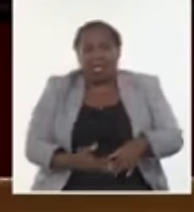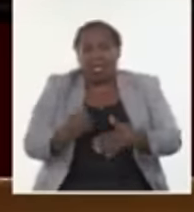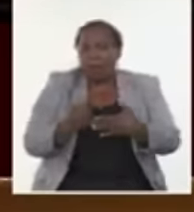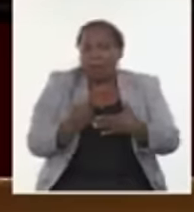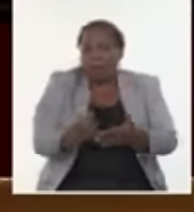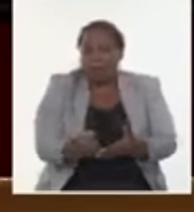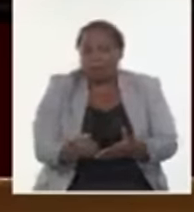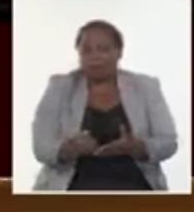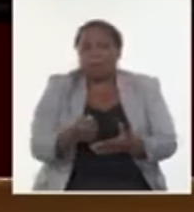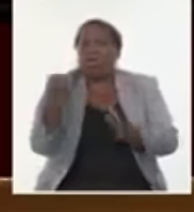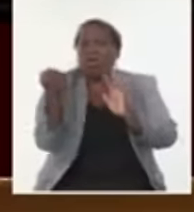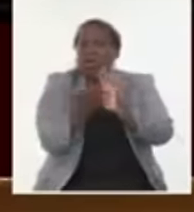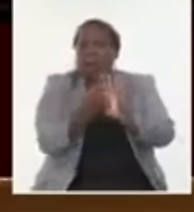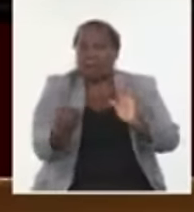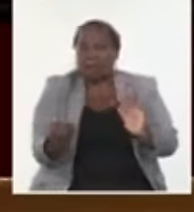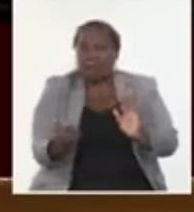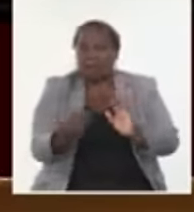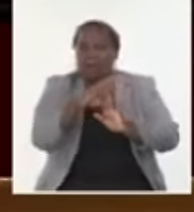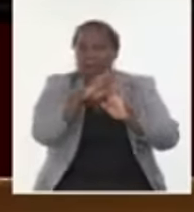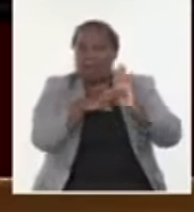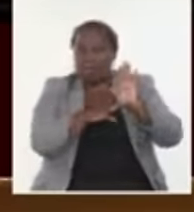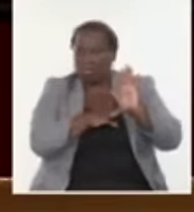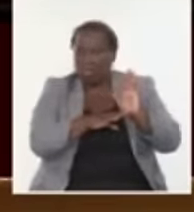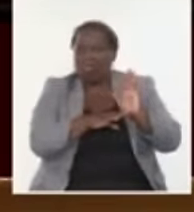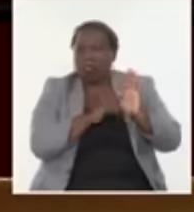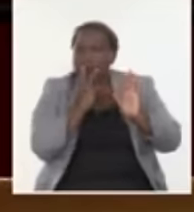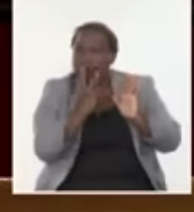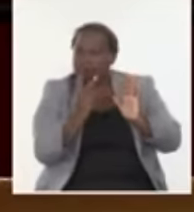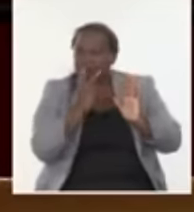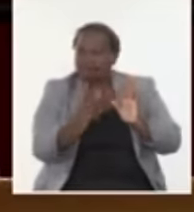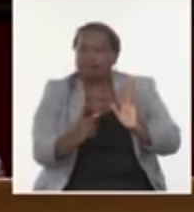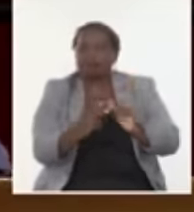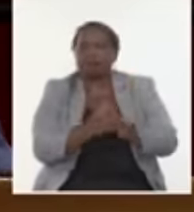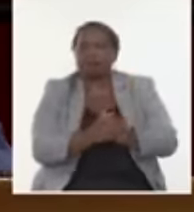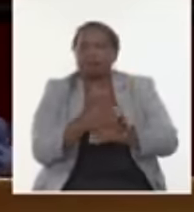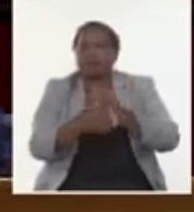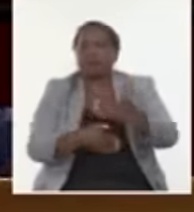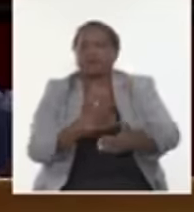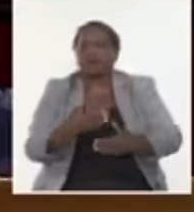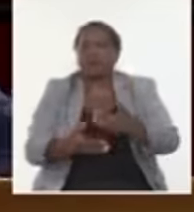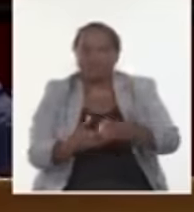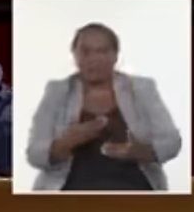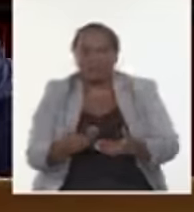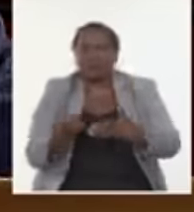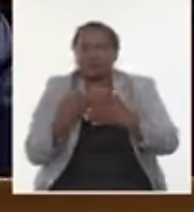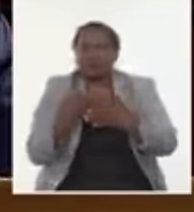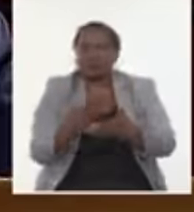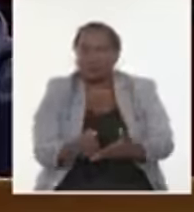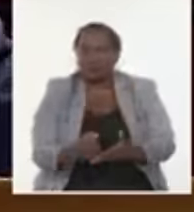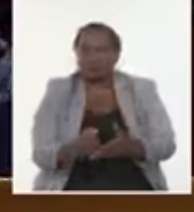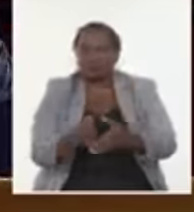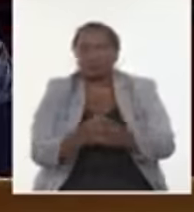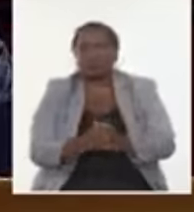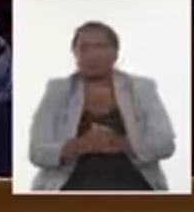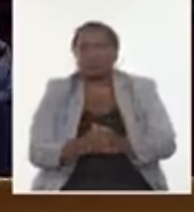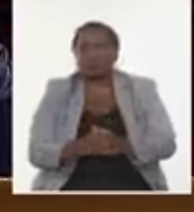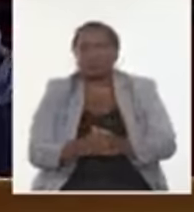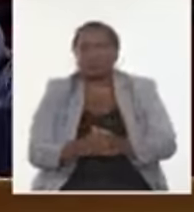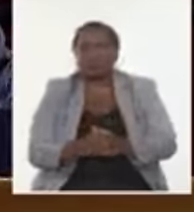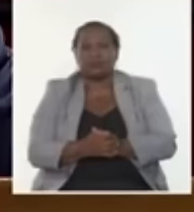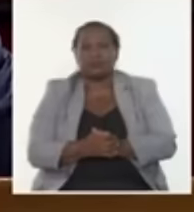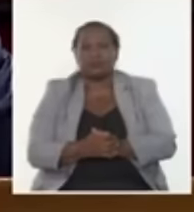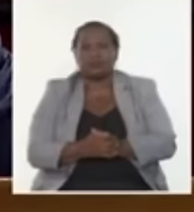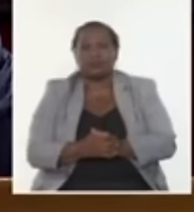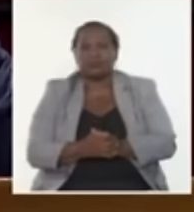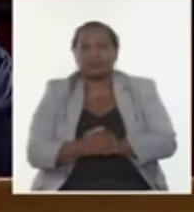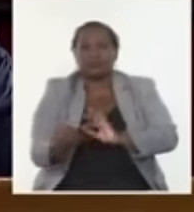hemos aprobado medidas integrales para poder conducir ese proceso, ayudar e influir en sus causas. Se